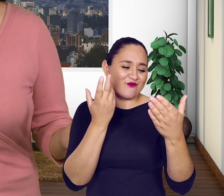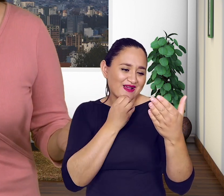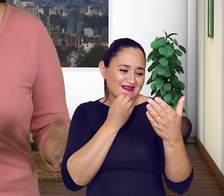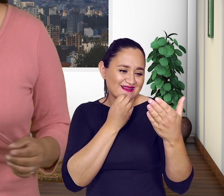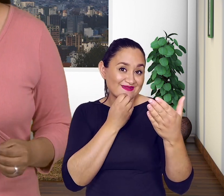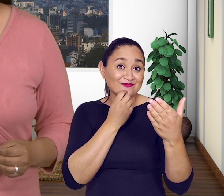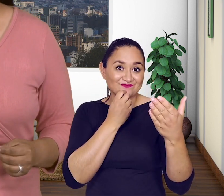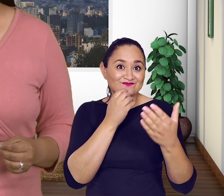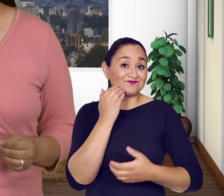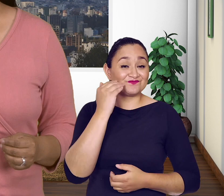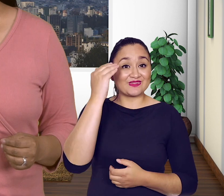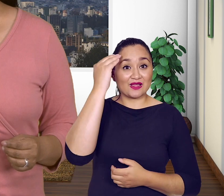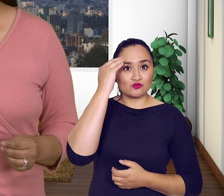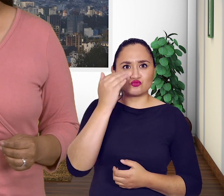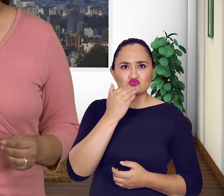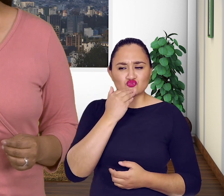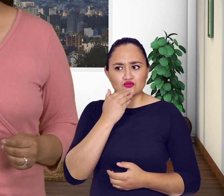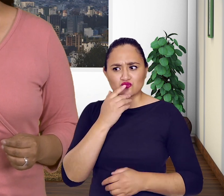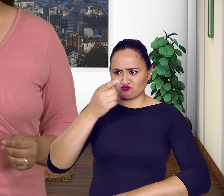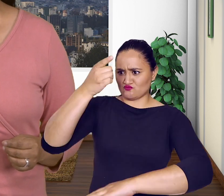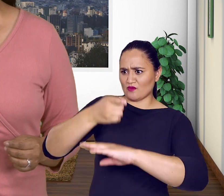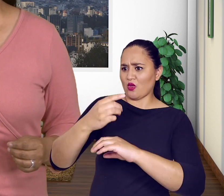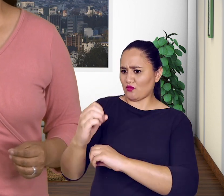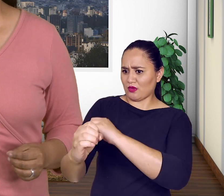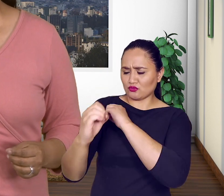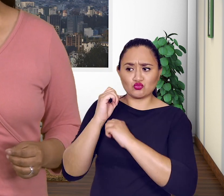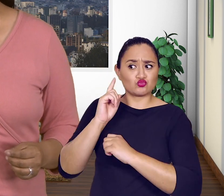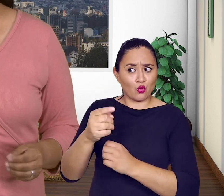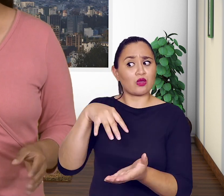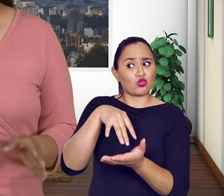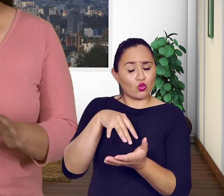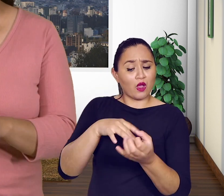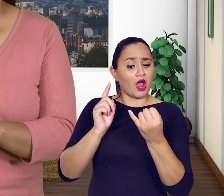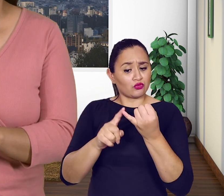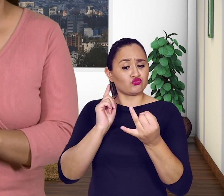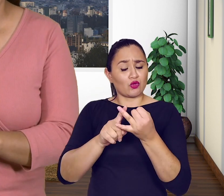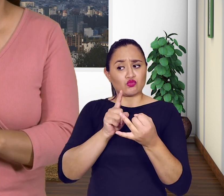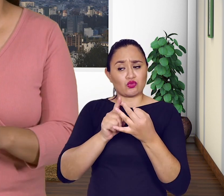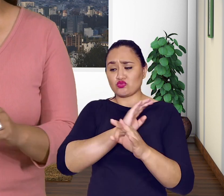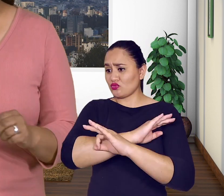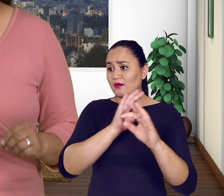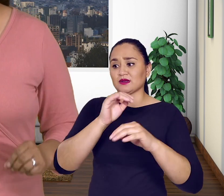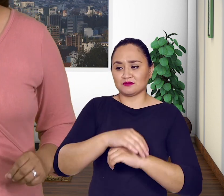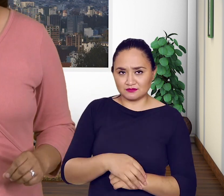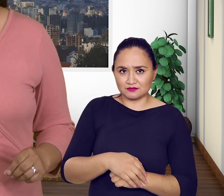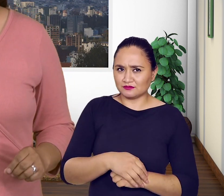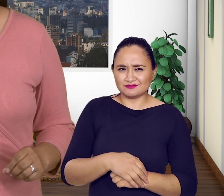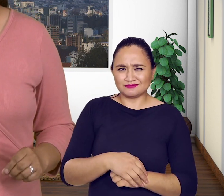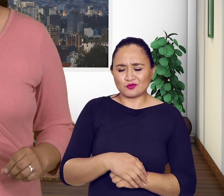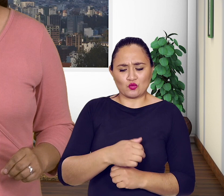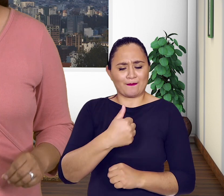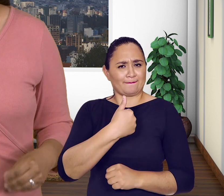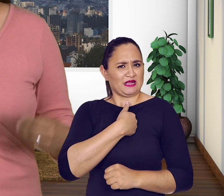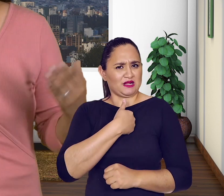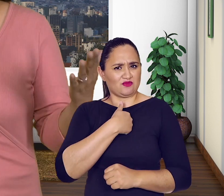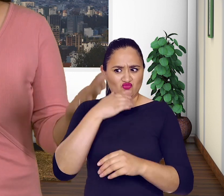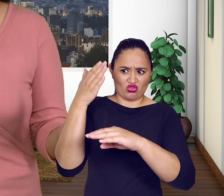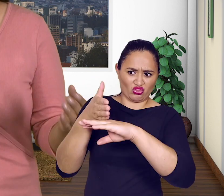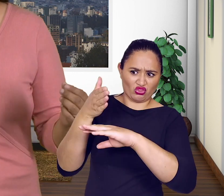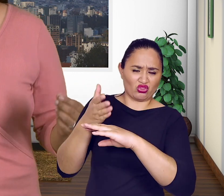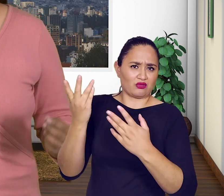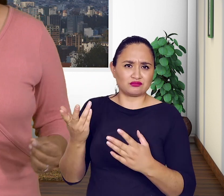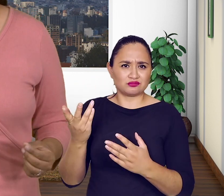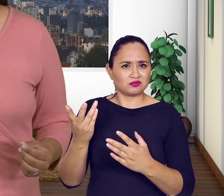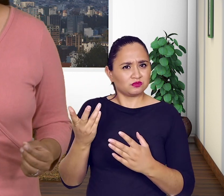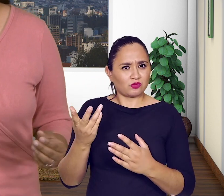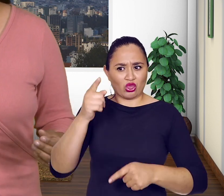personas adultas debemos evitar imponer nuestros propios intereses dejemos de lado nuestras expectativas particulares para que